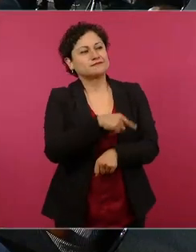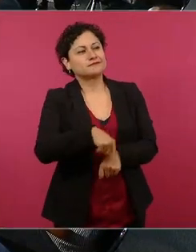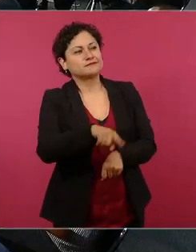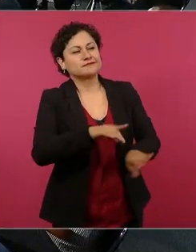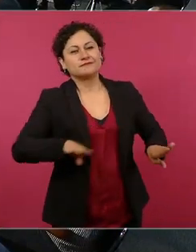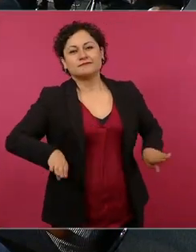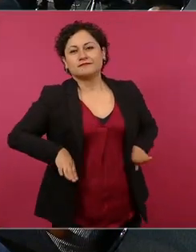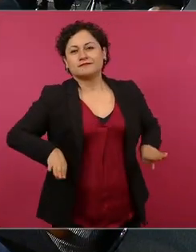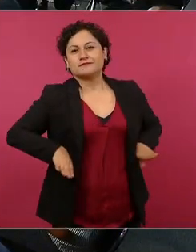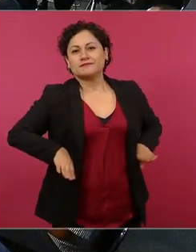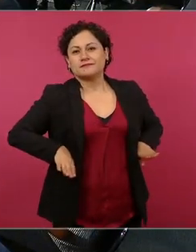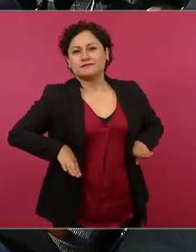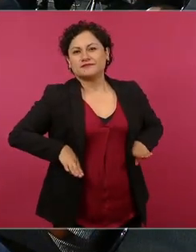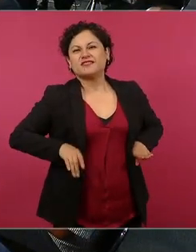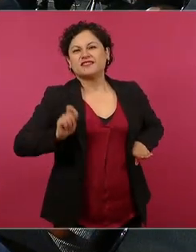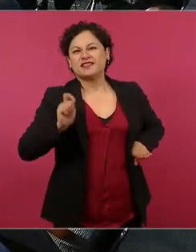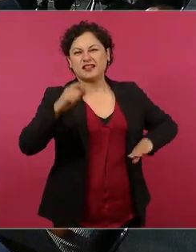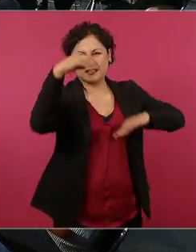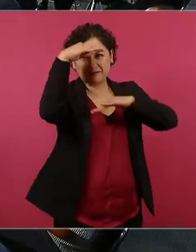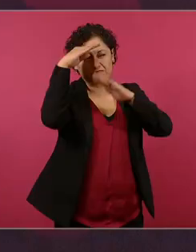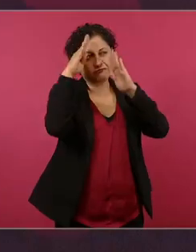La revolución es transformar.